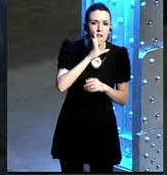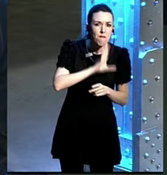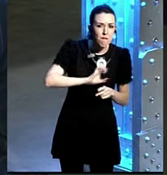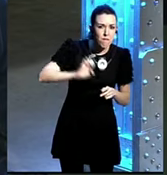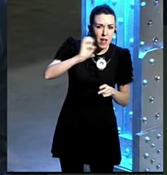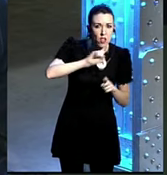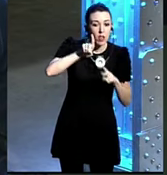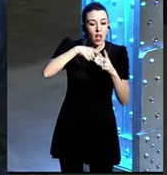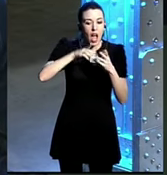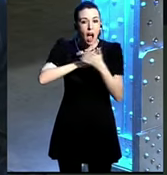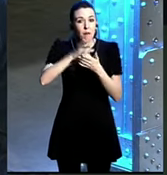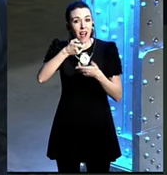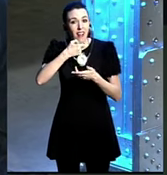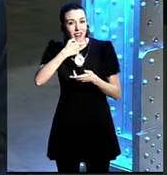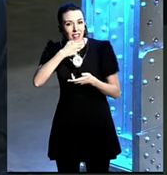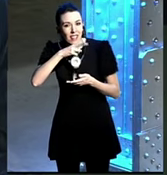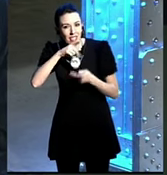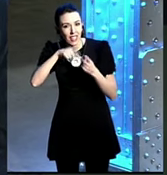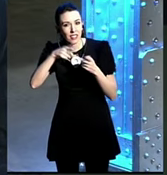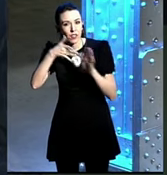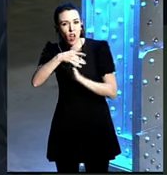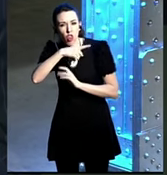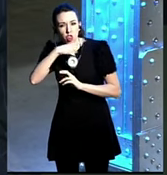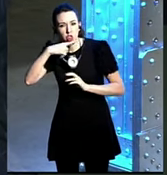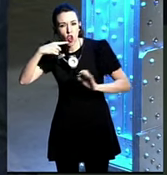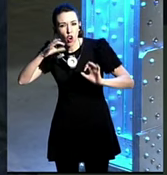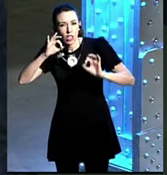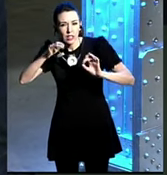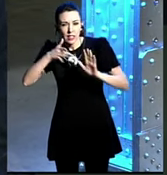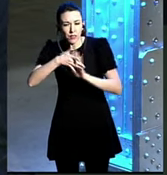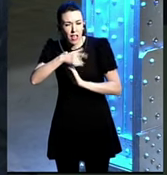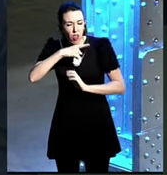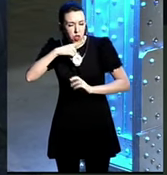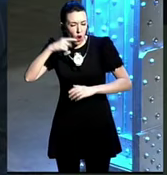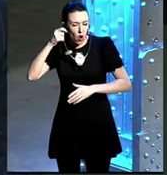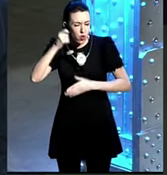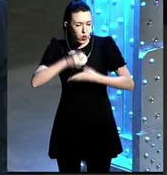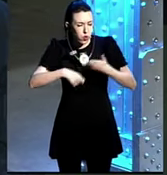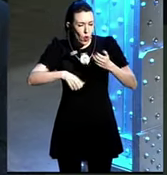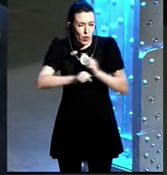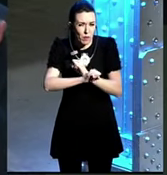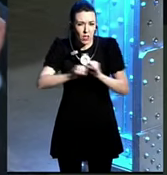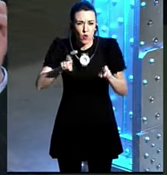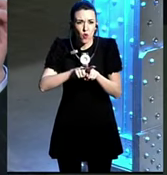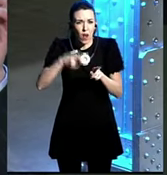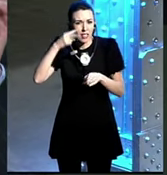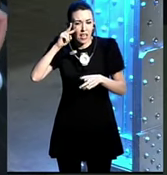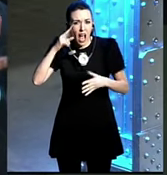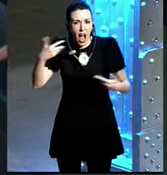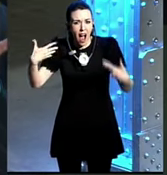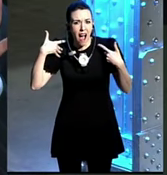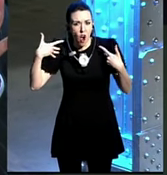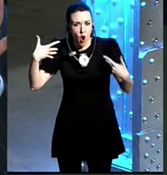dolor exquisito cuando quieres decir que es tan afilado, tan intolerable, tan duro, que estás experimentando una especie de